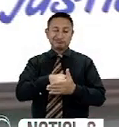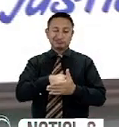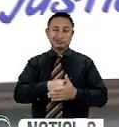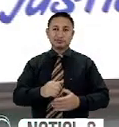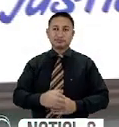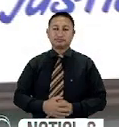Romero